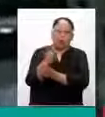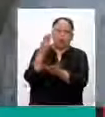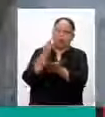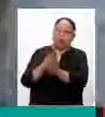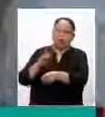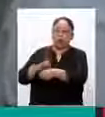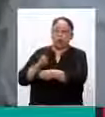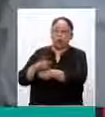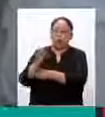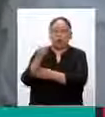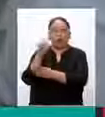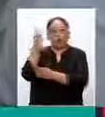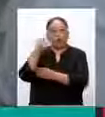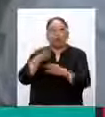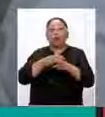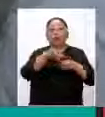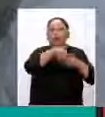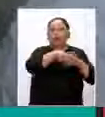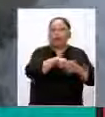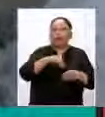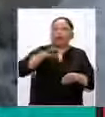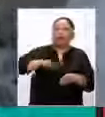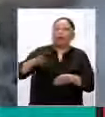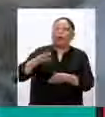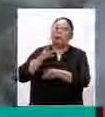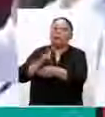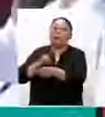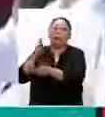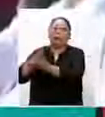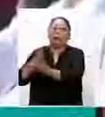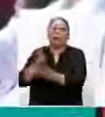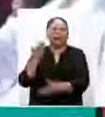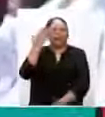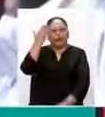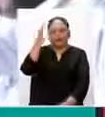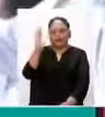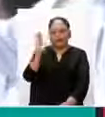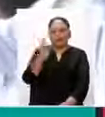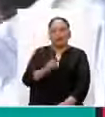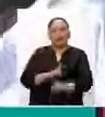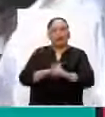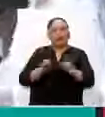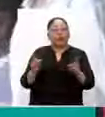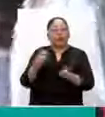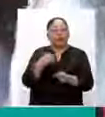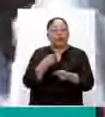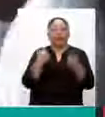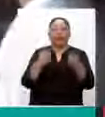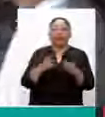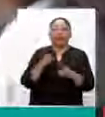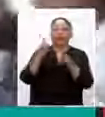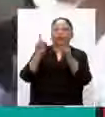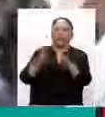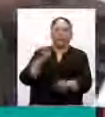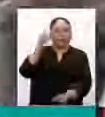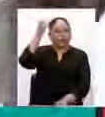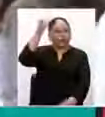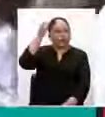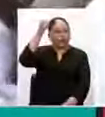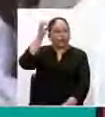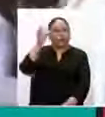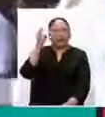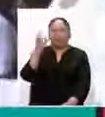que viola derechos humanos de la población en general. Nosotros hemos cuestionado al Estado y lo seguimos